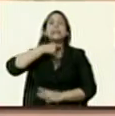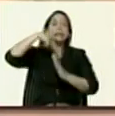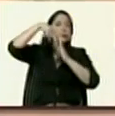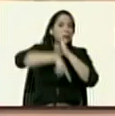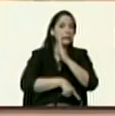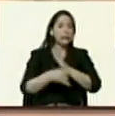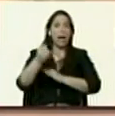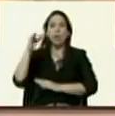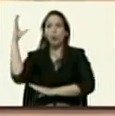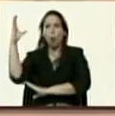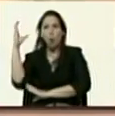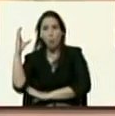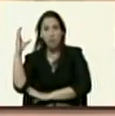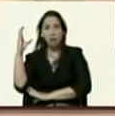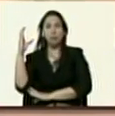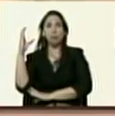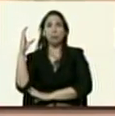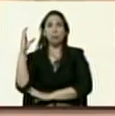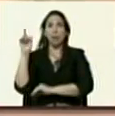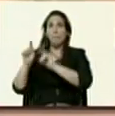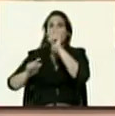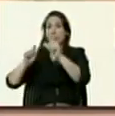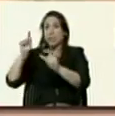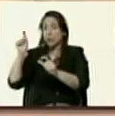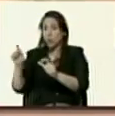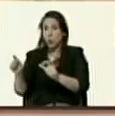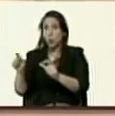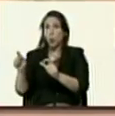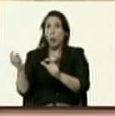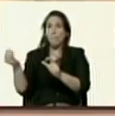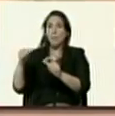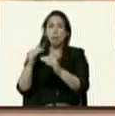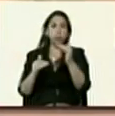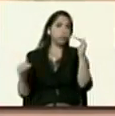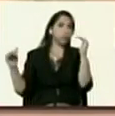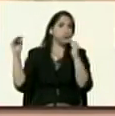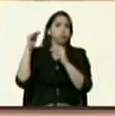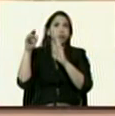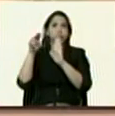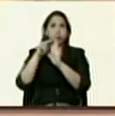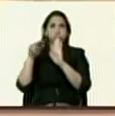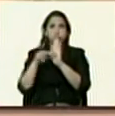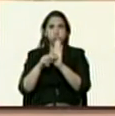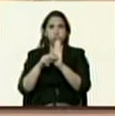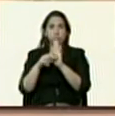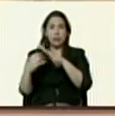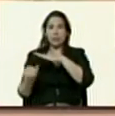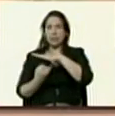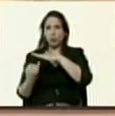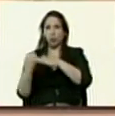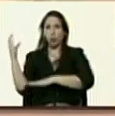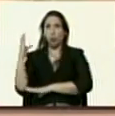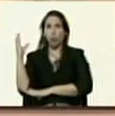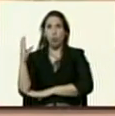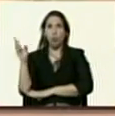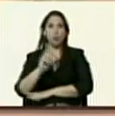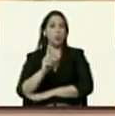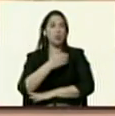en Colombia gente al muy más alto nivel de las instituciones en Colombia que no